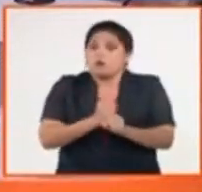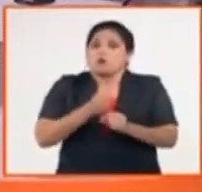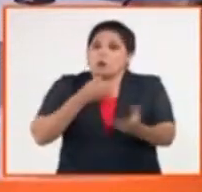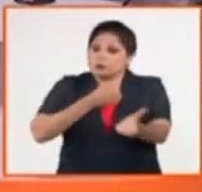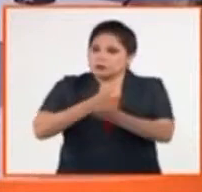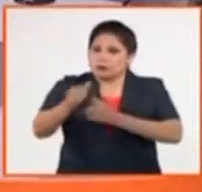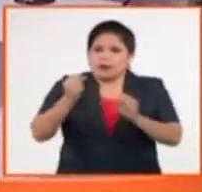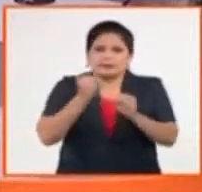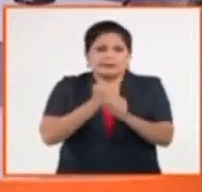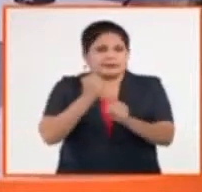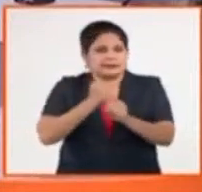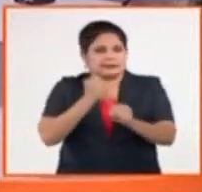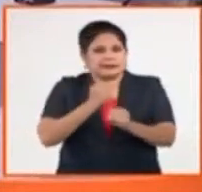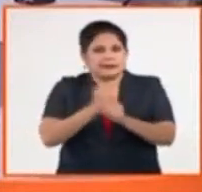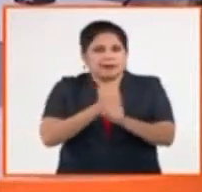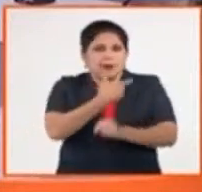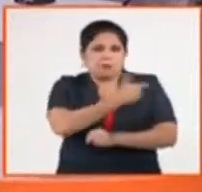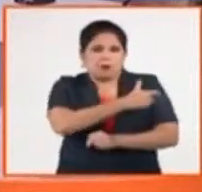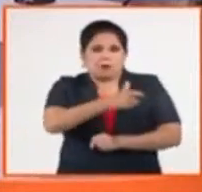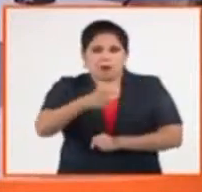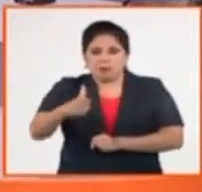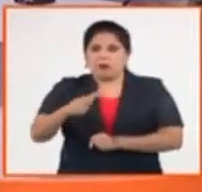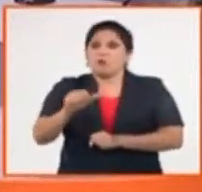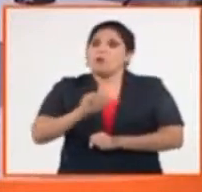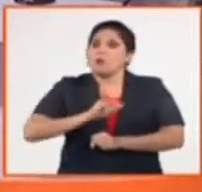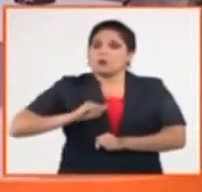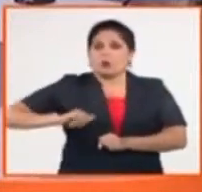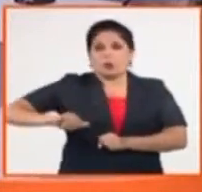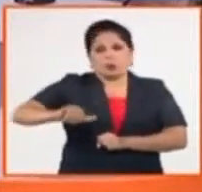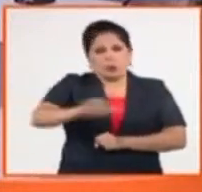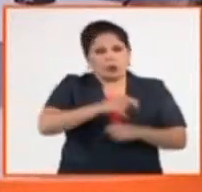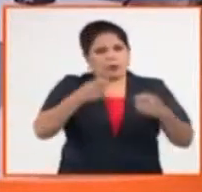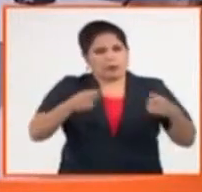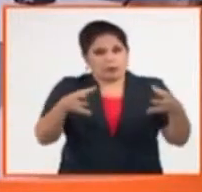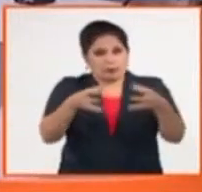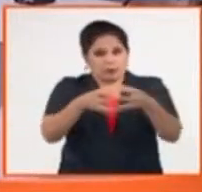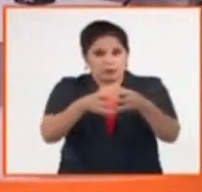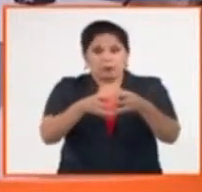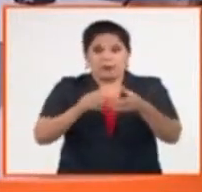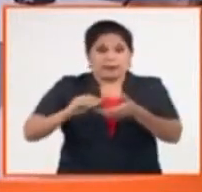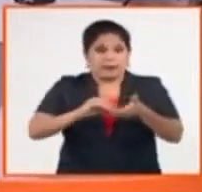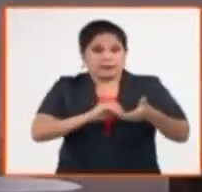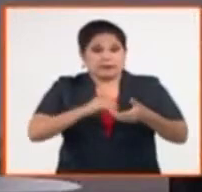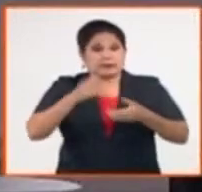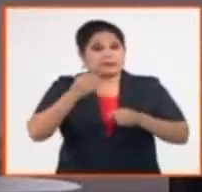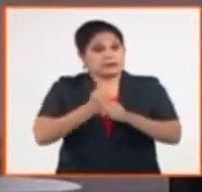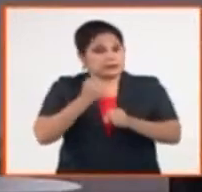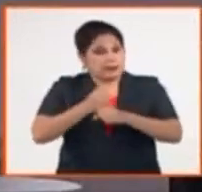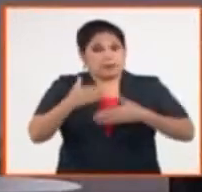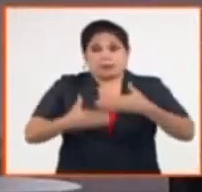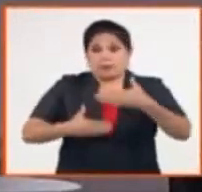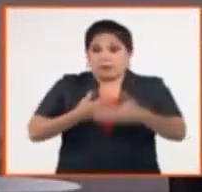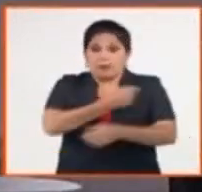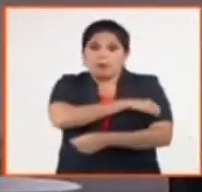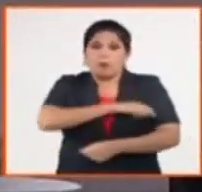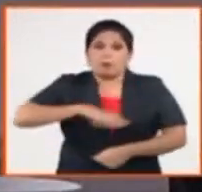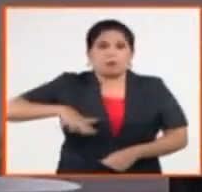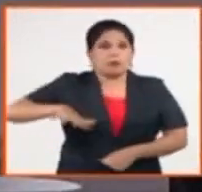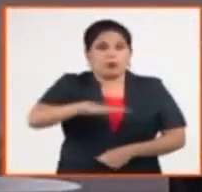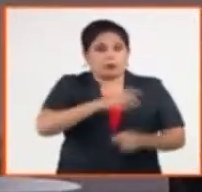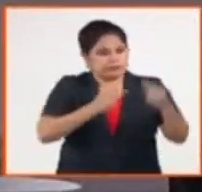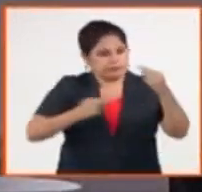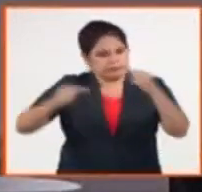quedan grandes batallas por librar de conjunto, bueno, todo un grupo de compañeros que participamos en este proceso y la población, que en definitiva es lo